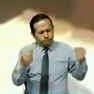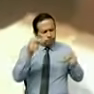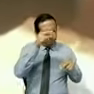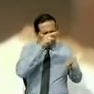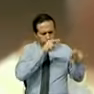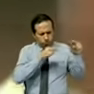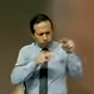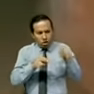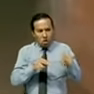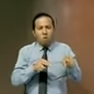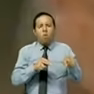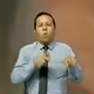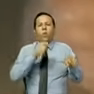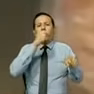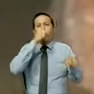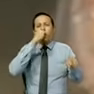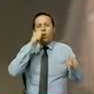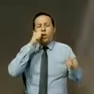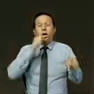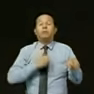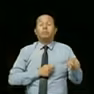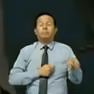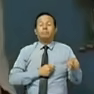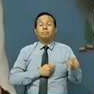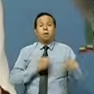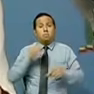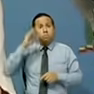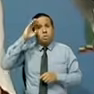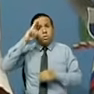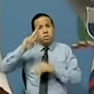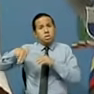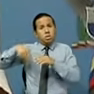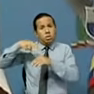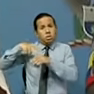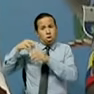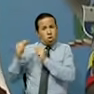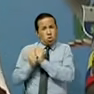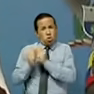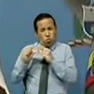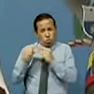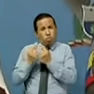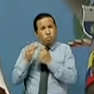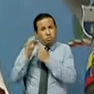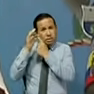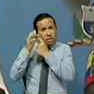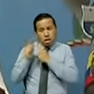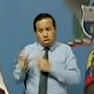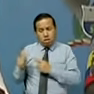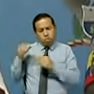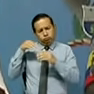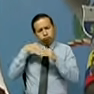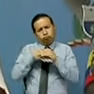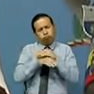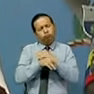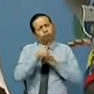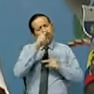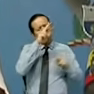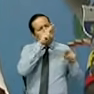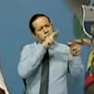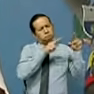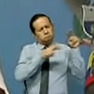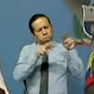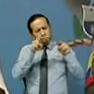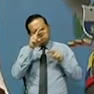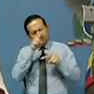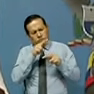las unidades del Eje Investigativo y el de Inteligencia, realizando técnicas de observación analítica y de perfilamiento de riesgo,